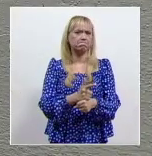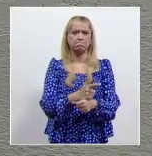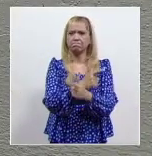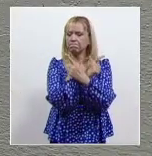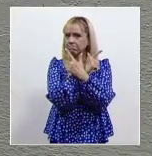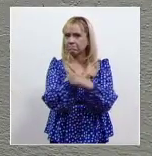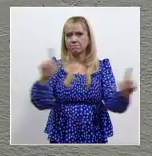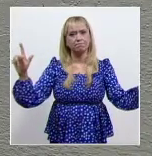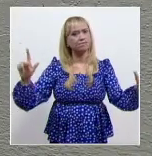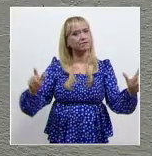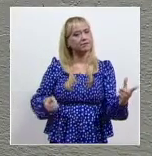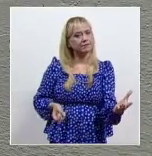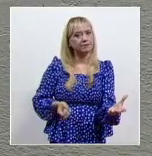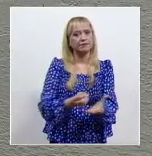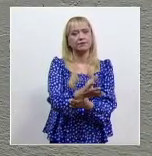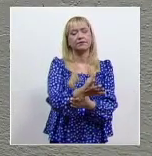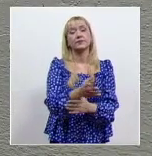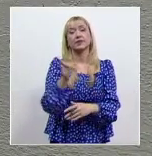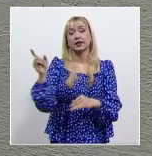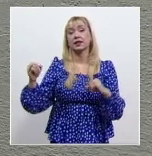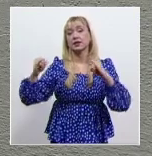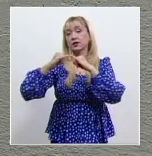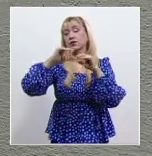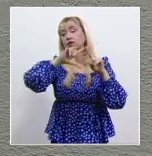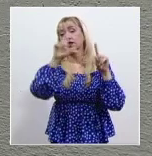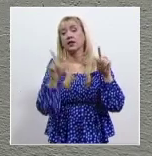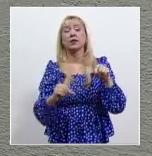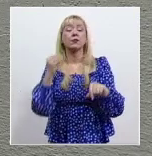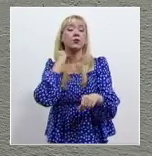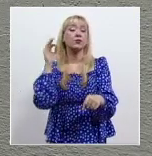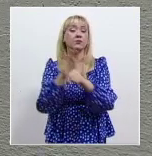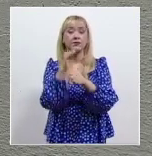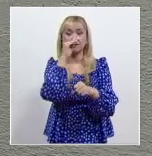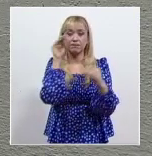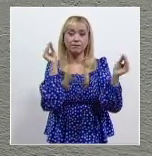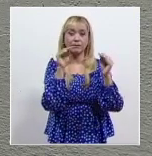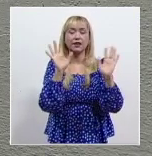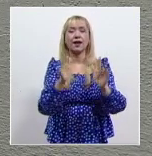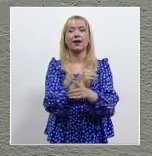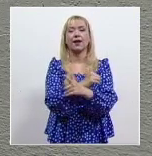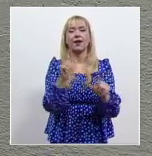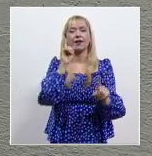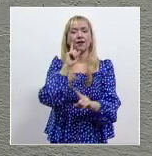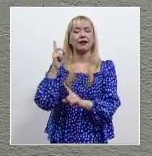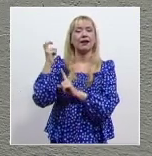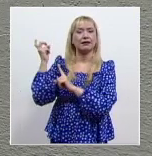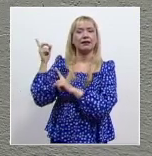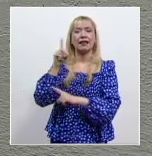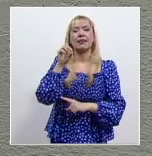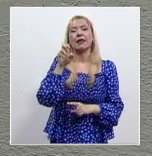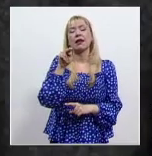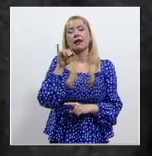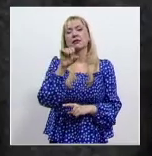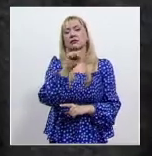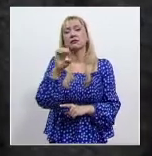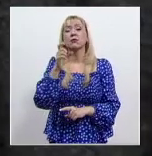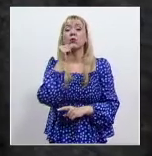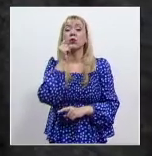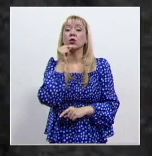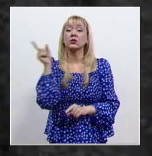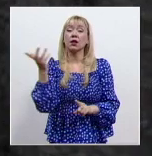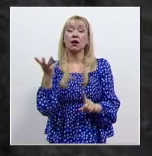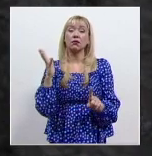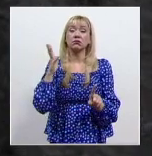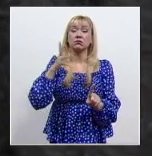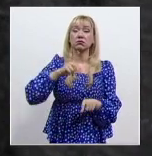El Instituto Federal de Defensoría Pública logró la absolución y libertad de Denise, víctima de tortura sexual por parte de elementos de la